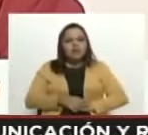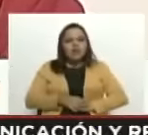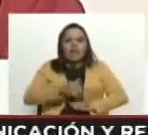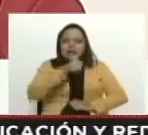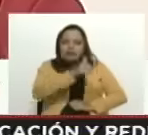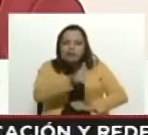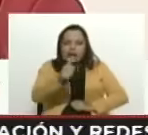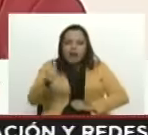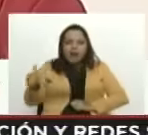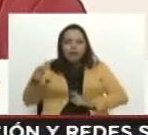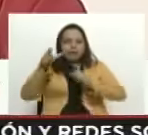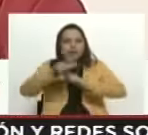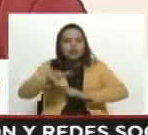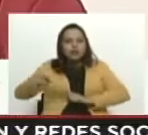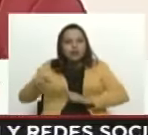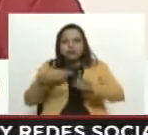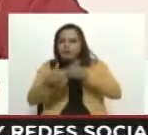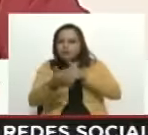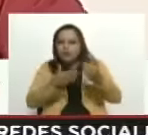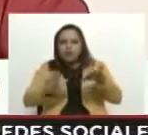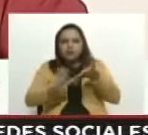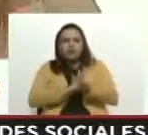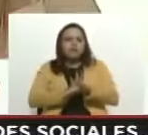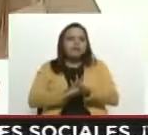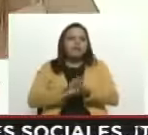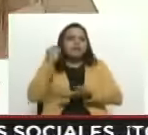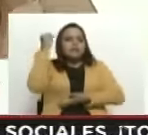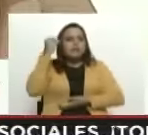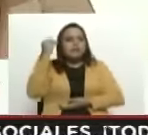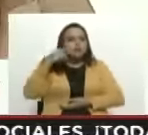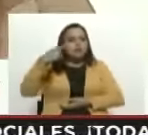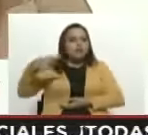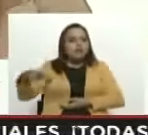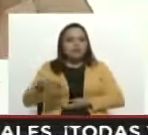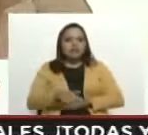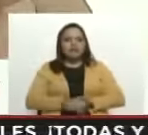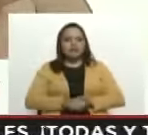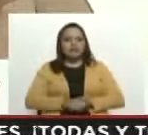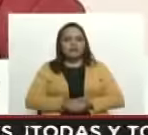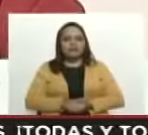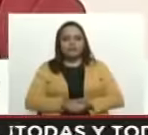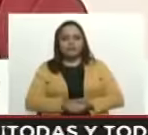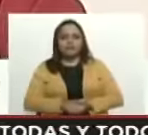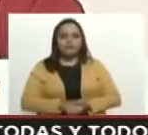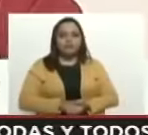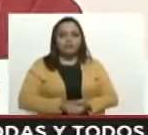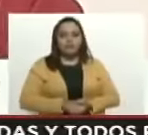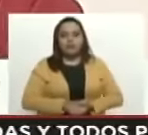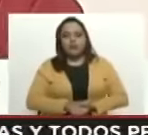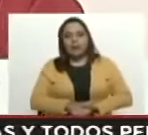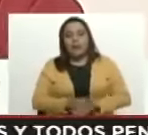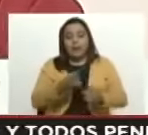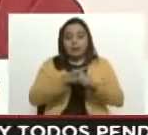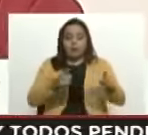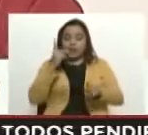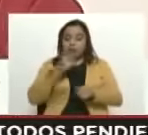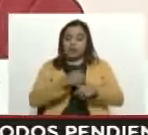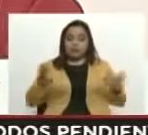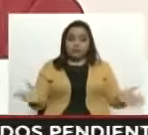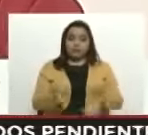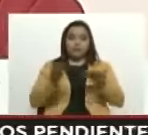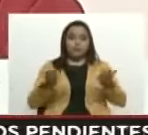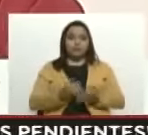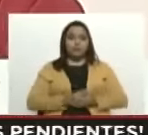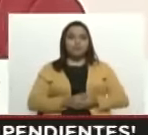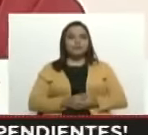de cada ser humano, independientemente de su preferencia política, o de cada venezolano. Sin embargo, pues, esto hay que motivarlo.